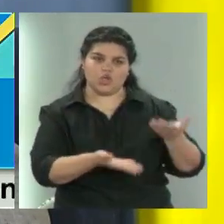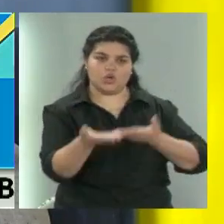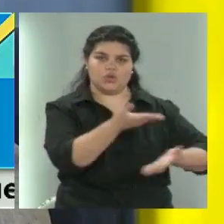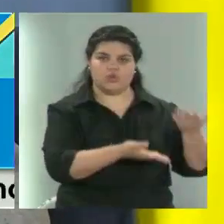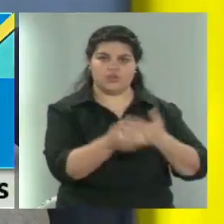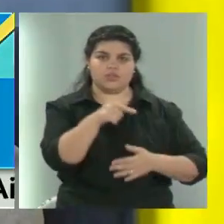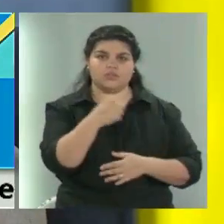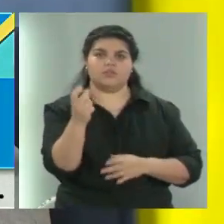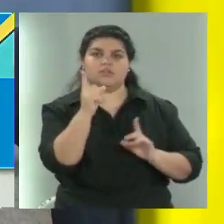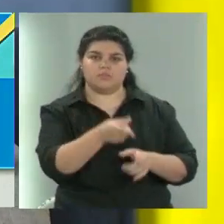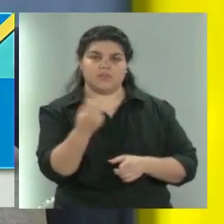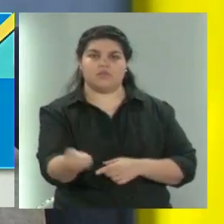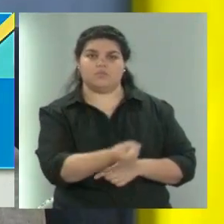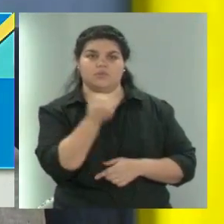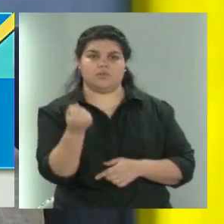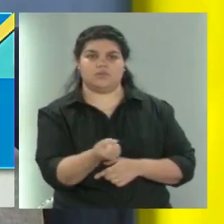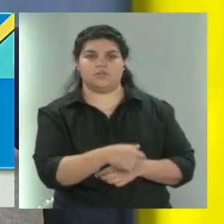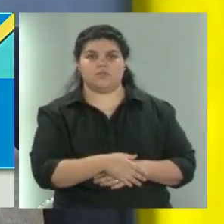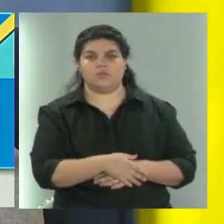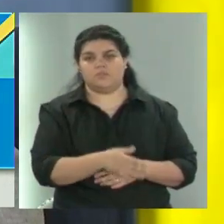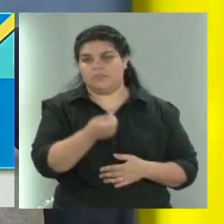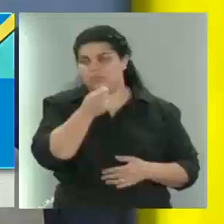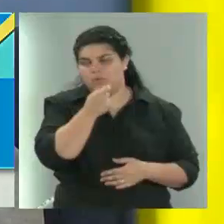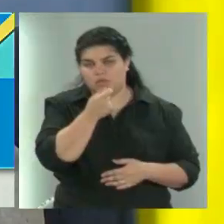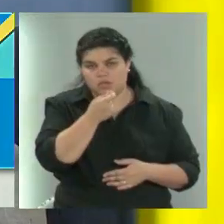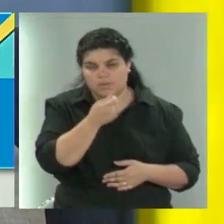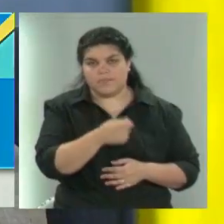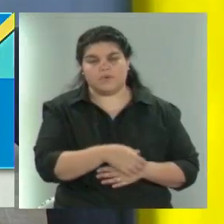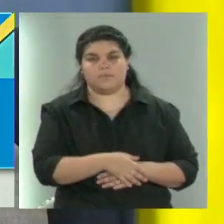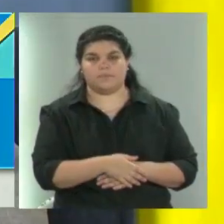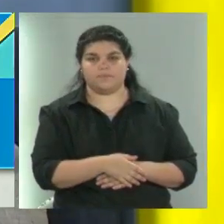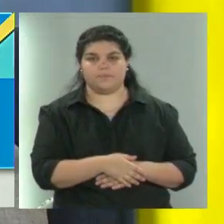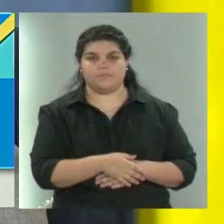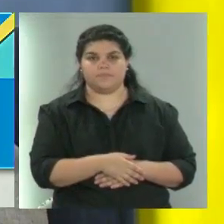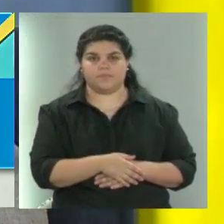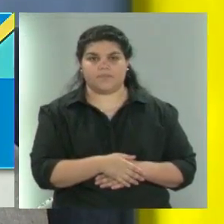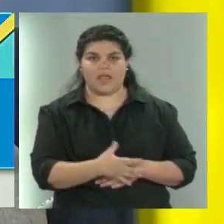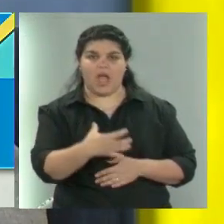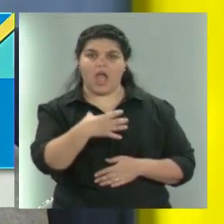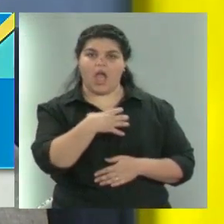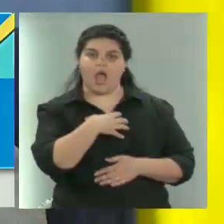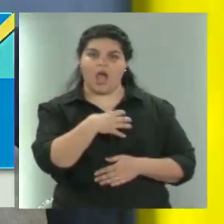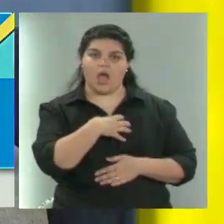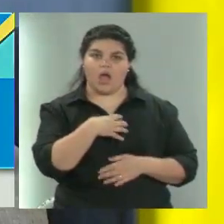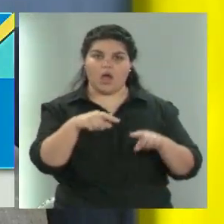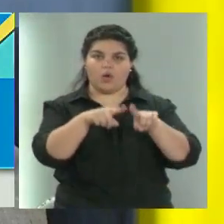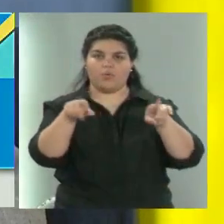importante. Bien. Por ejemplo, trabajar también con aulas talleres que yo veo que no trabajan.